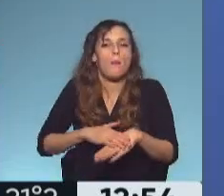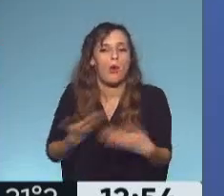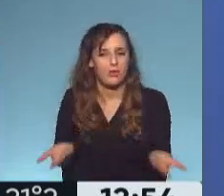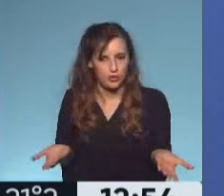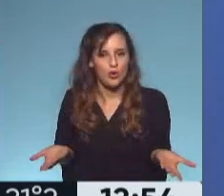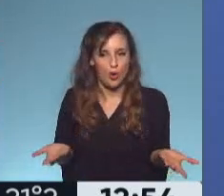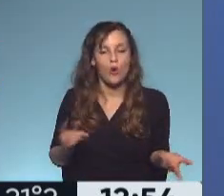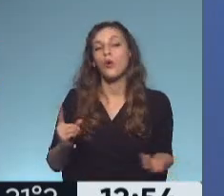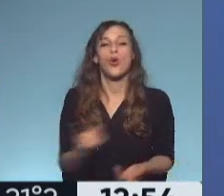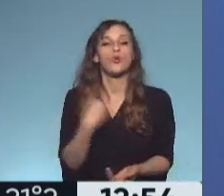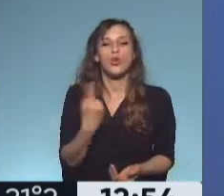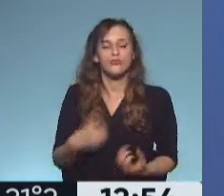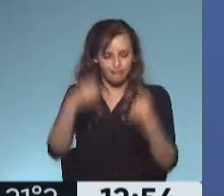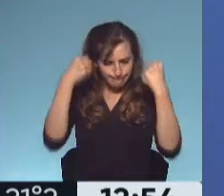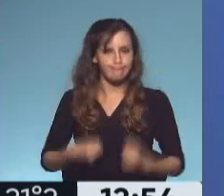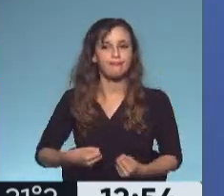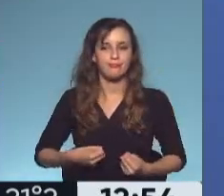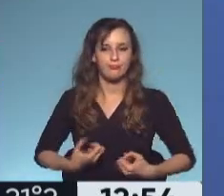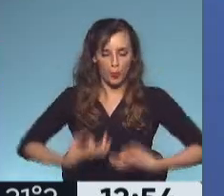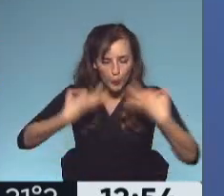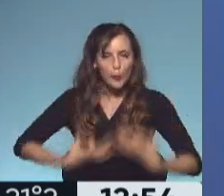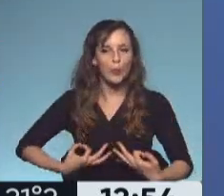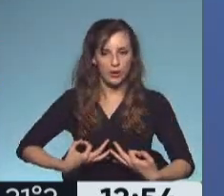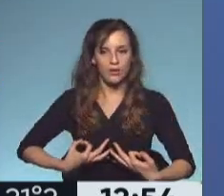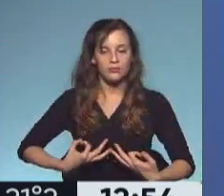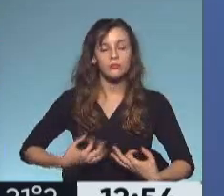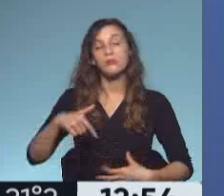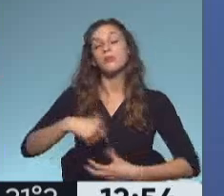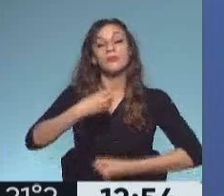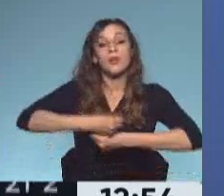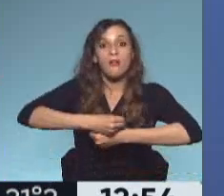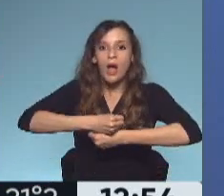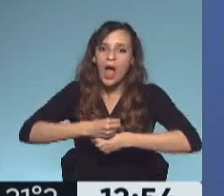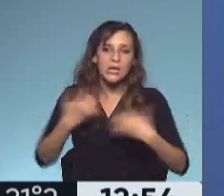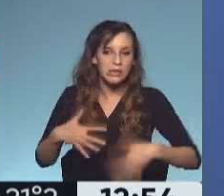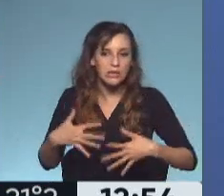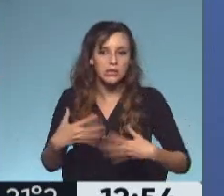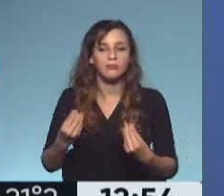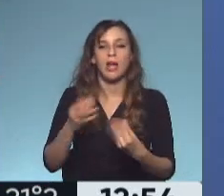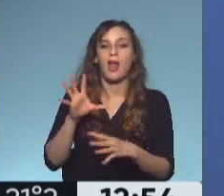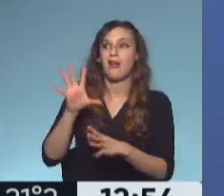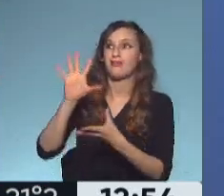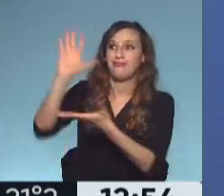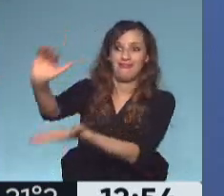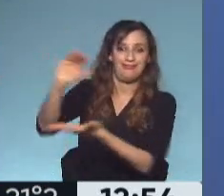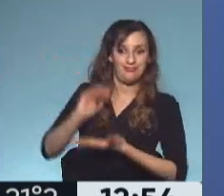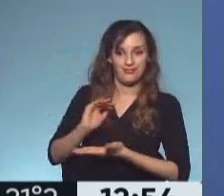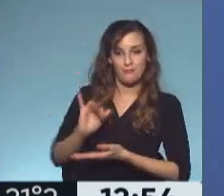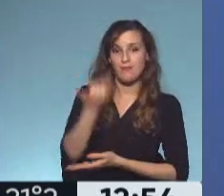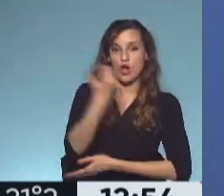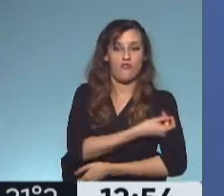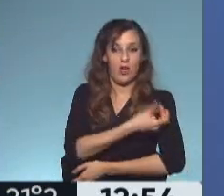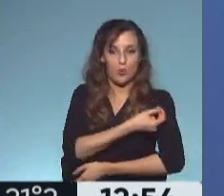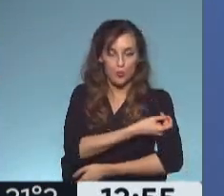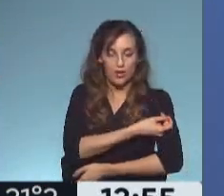estábamos haciendo estaba bien, que estábamos trabajando para traer una de las mejores vacunas que entendíamos que existe en el mercado, que estaba a disposición